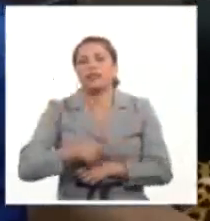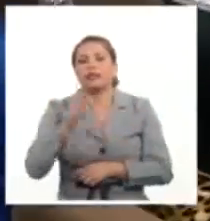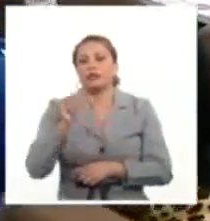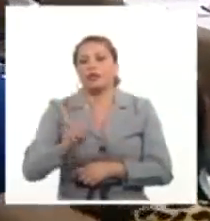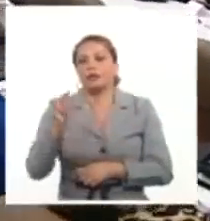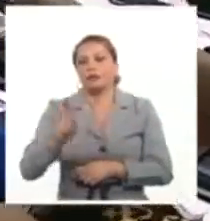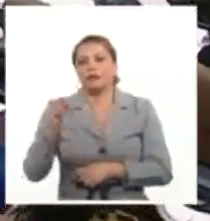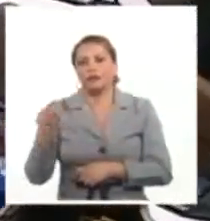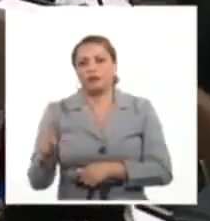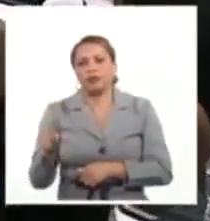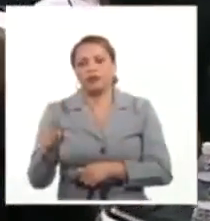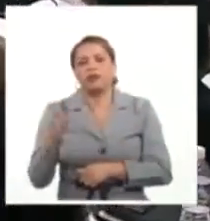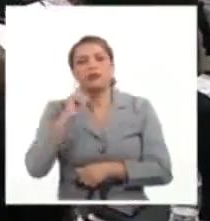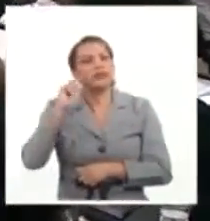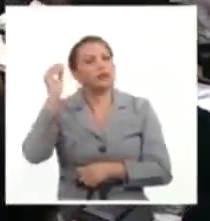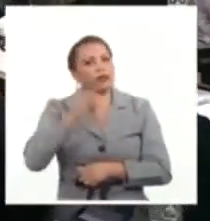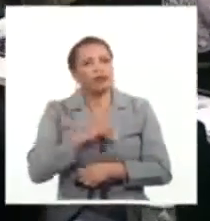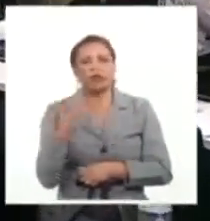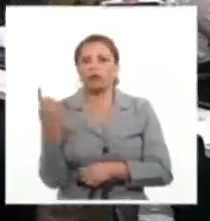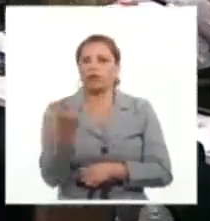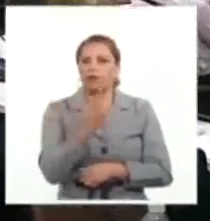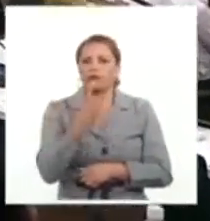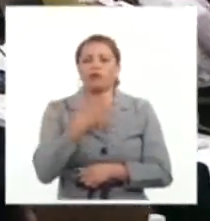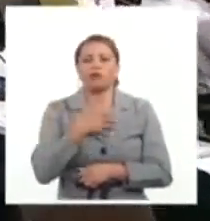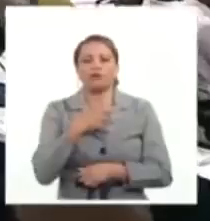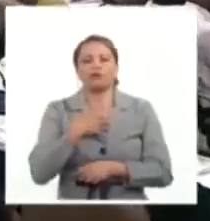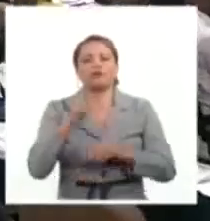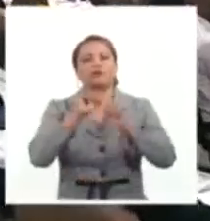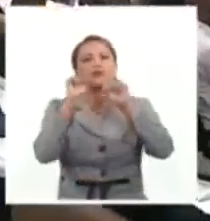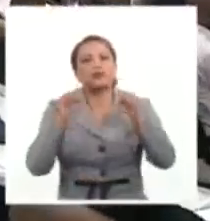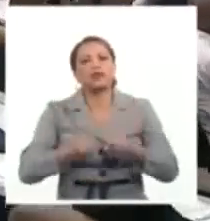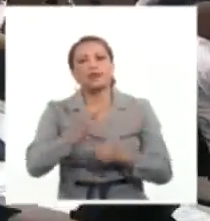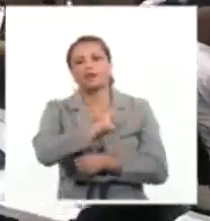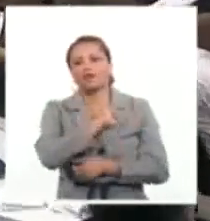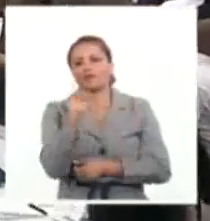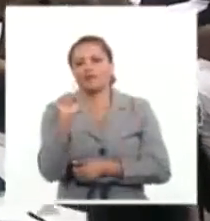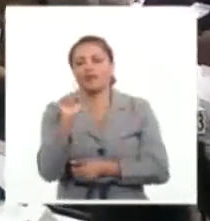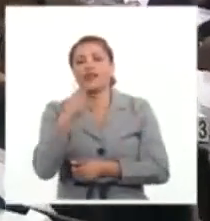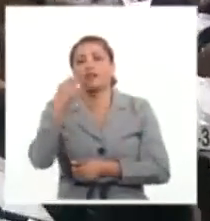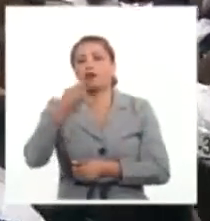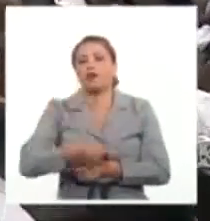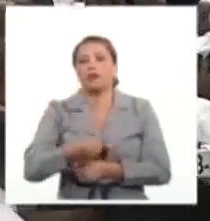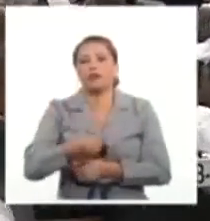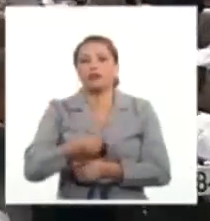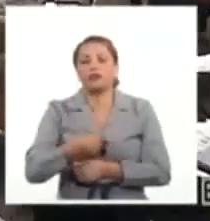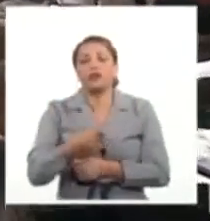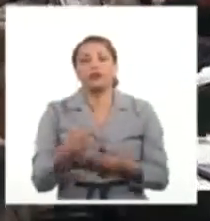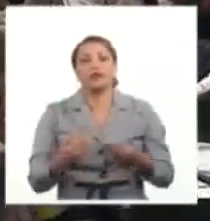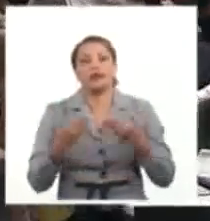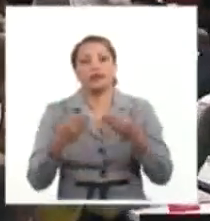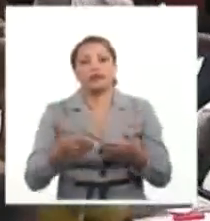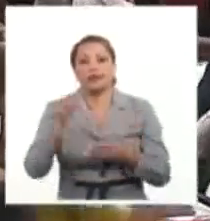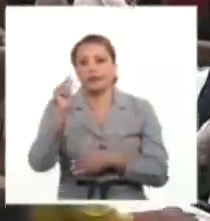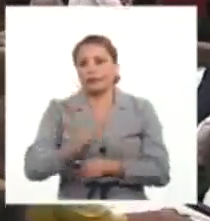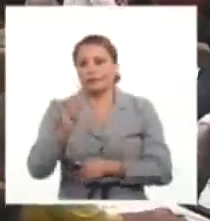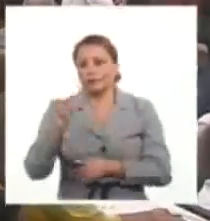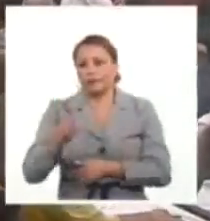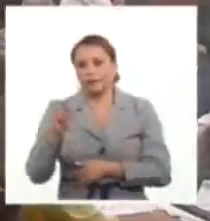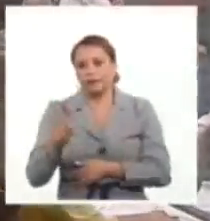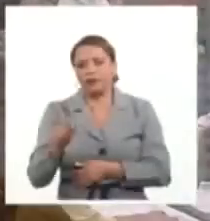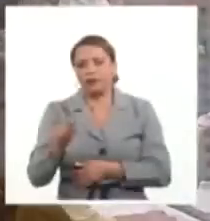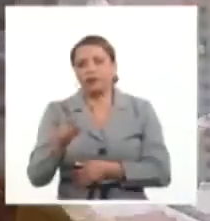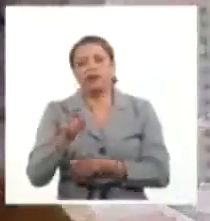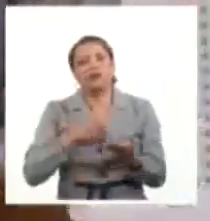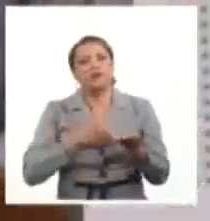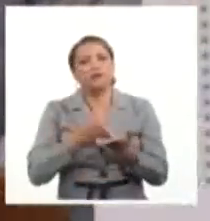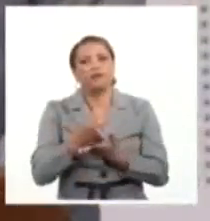humanos, convencidos de que somos un sistema garante de esos derechos y de la dignidad humana que los sustenta, pese al